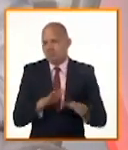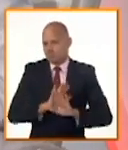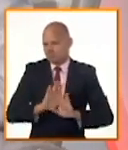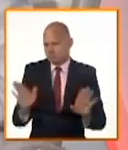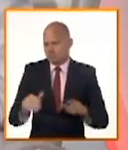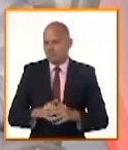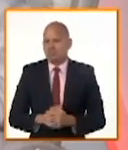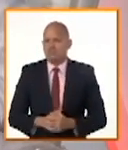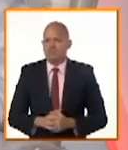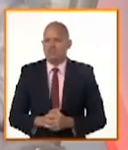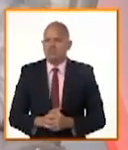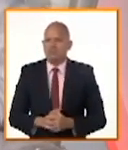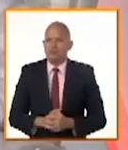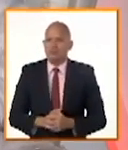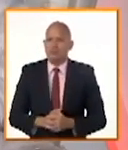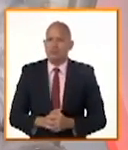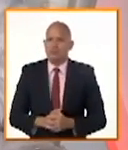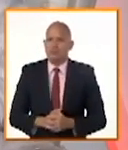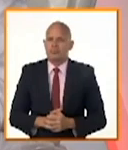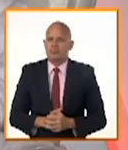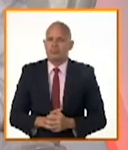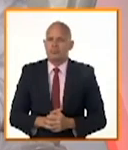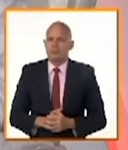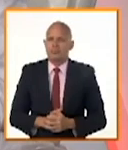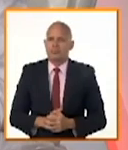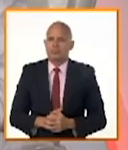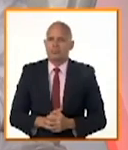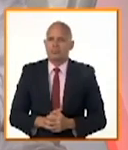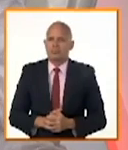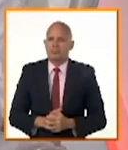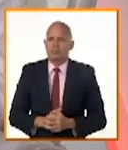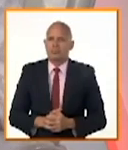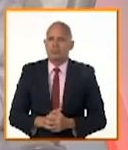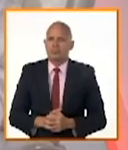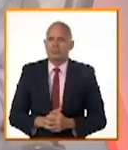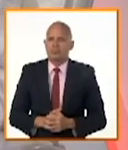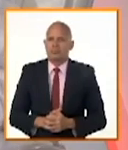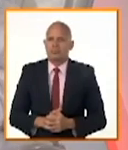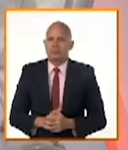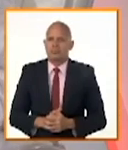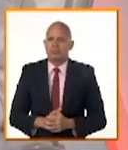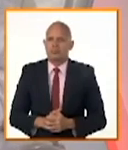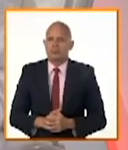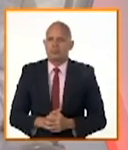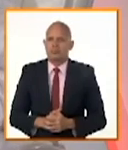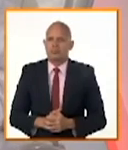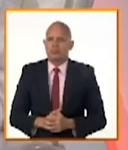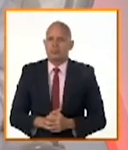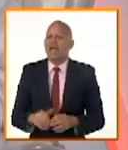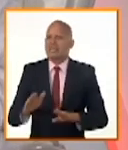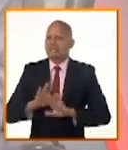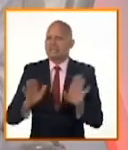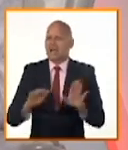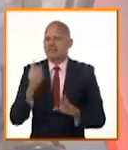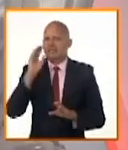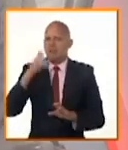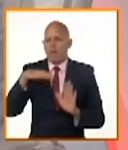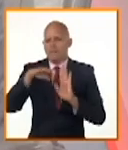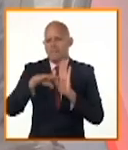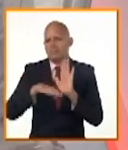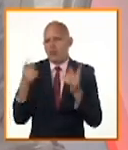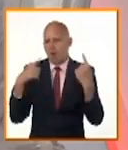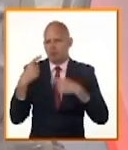despachadas con los clientes y con con las sucursales y con los bancos y que cada banco va También perfeccionando nosotros